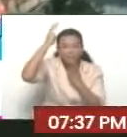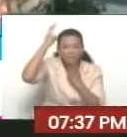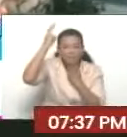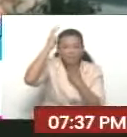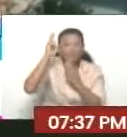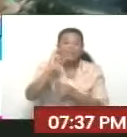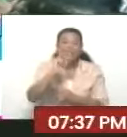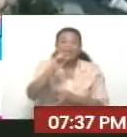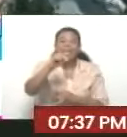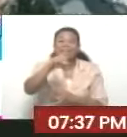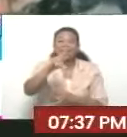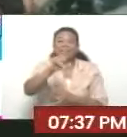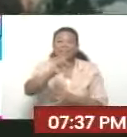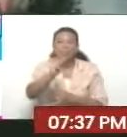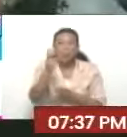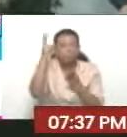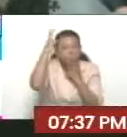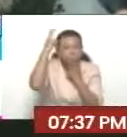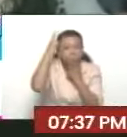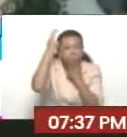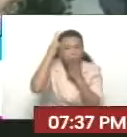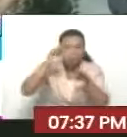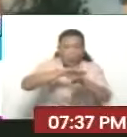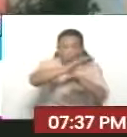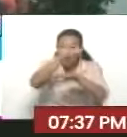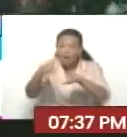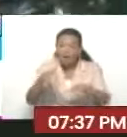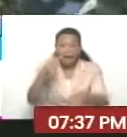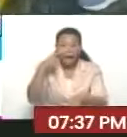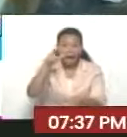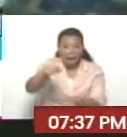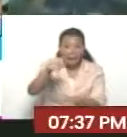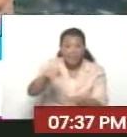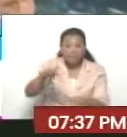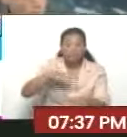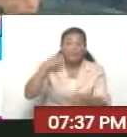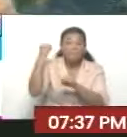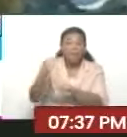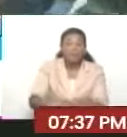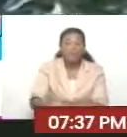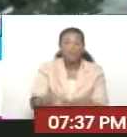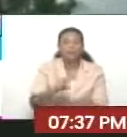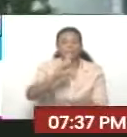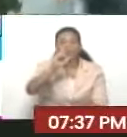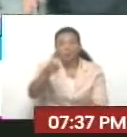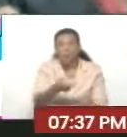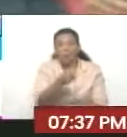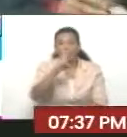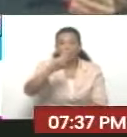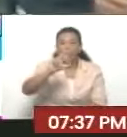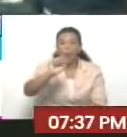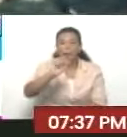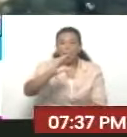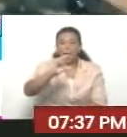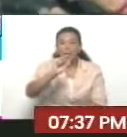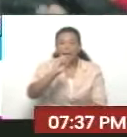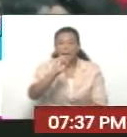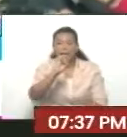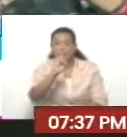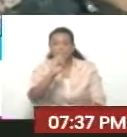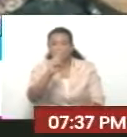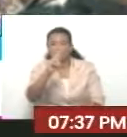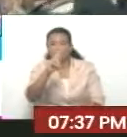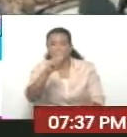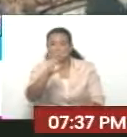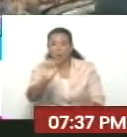indio, las cuevas del indio. Ahí mataron a Guaycaipuro. Ahí mataron a Guaycaipuro